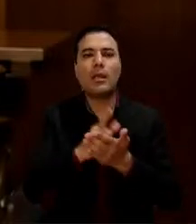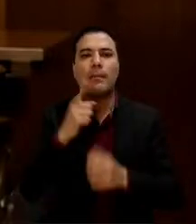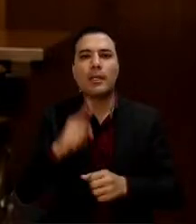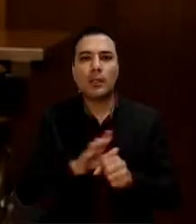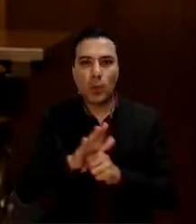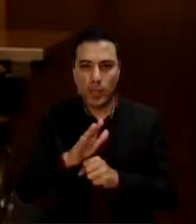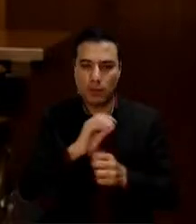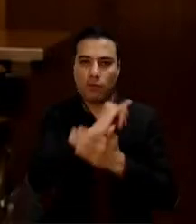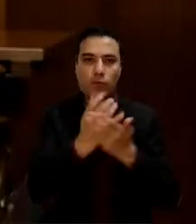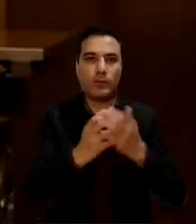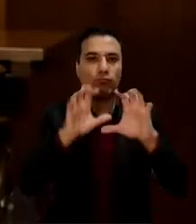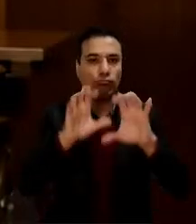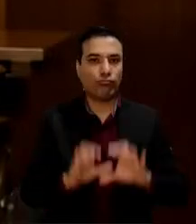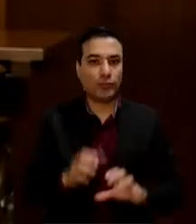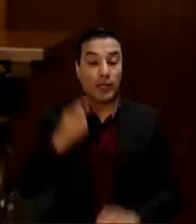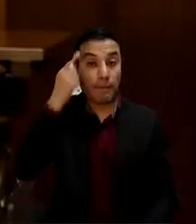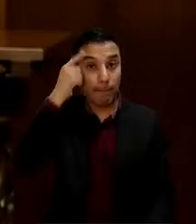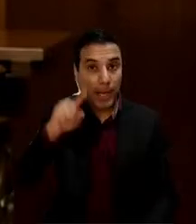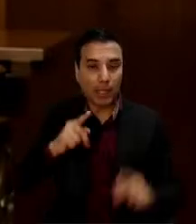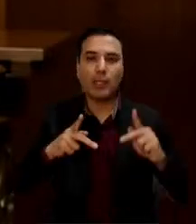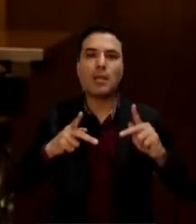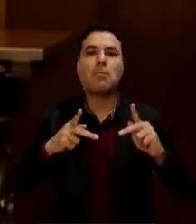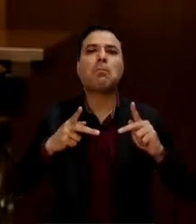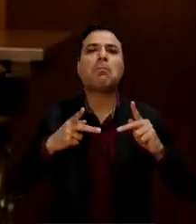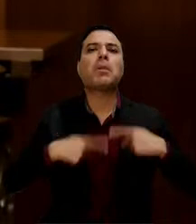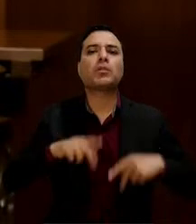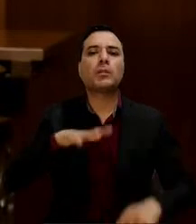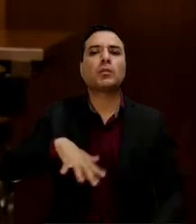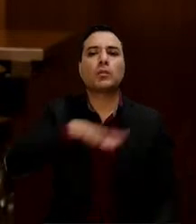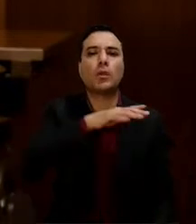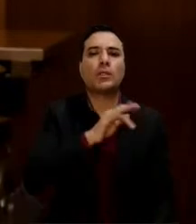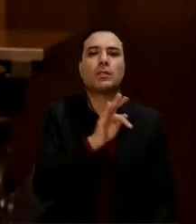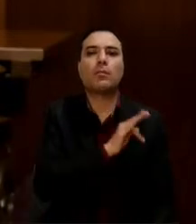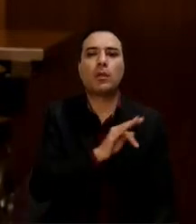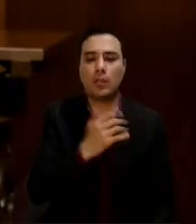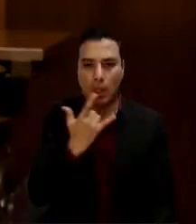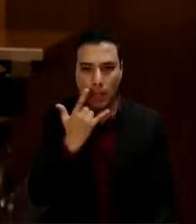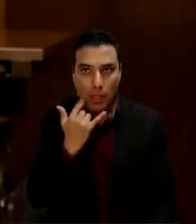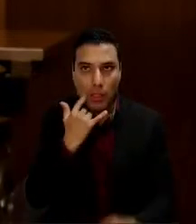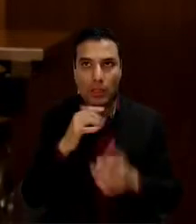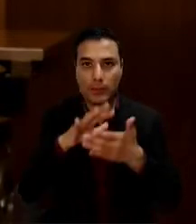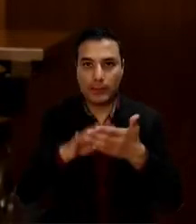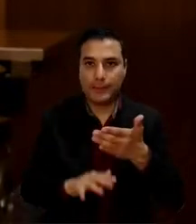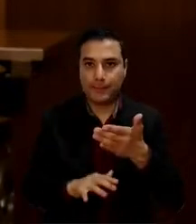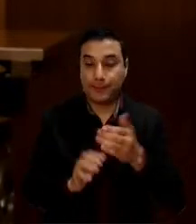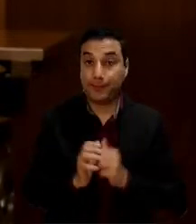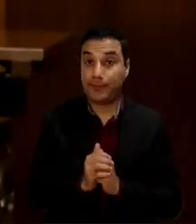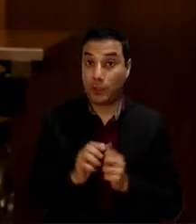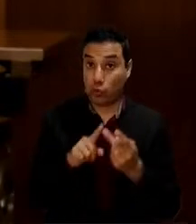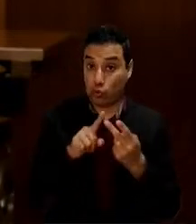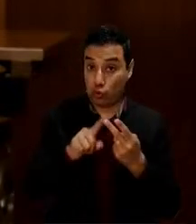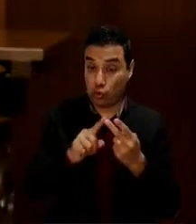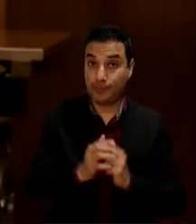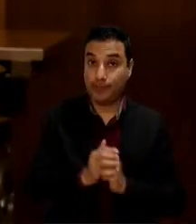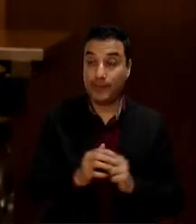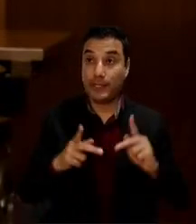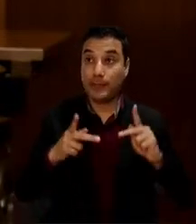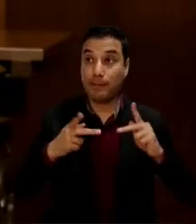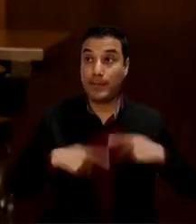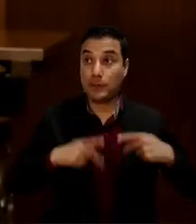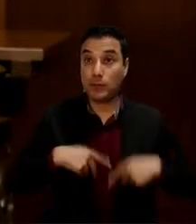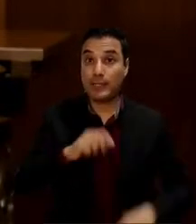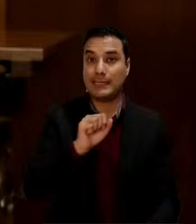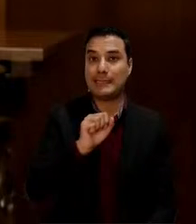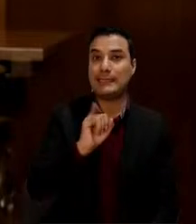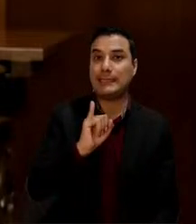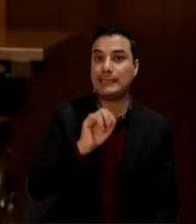anterior para su debida consulta por parte de la ciudadanía en general. Segundo, que la persona síndico y regidor